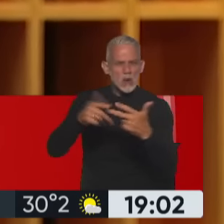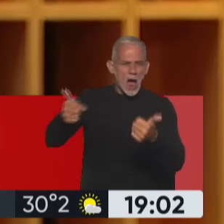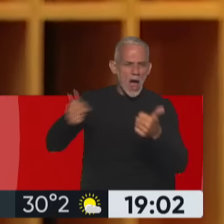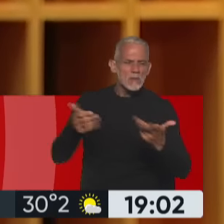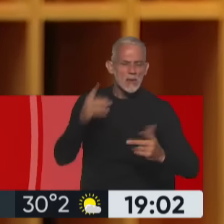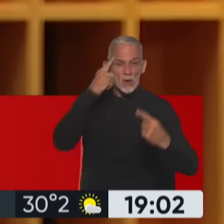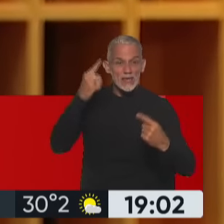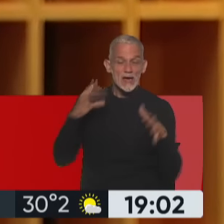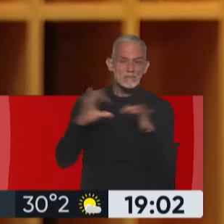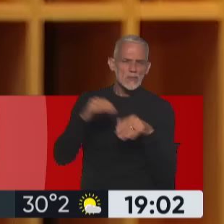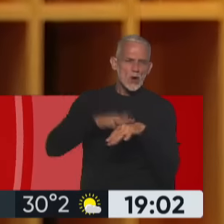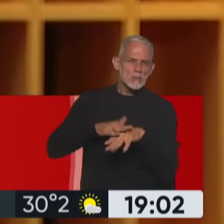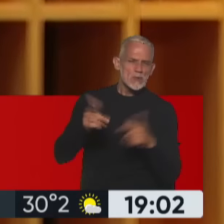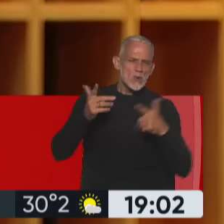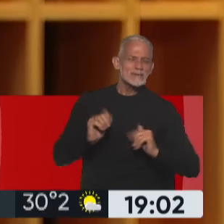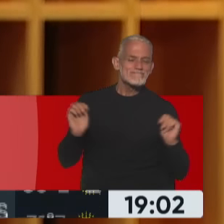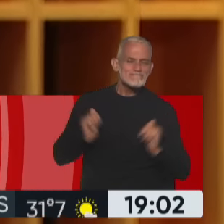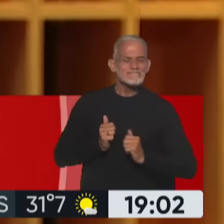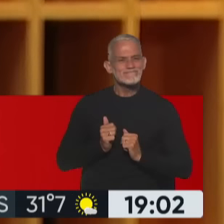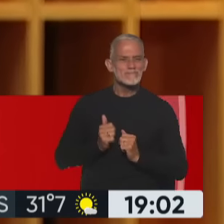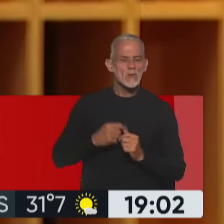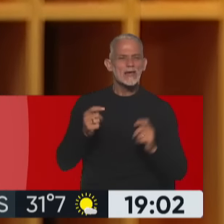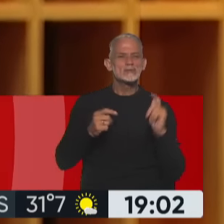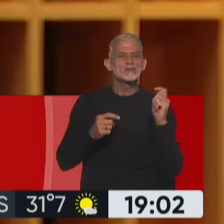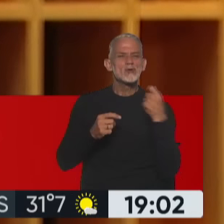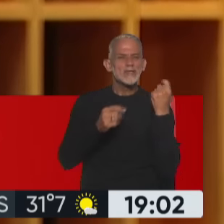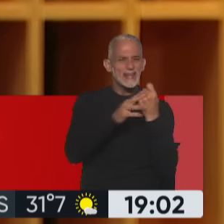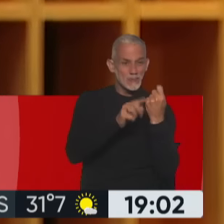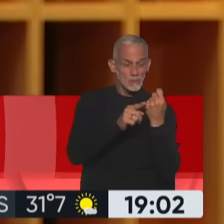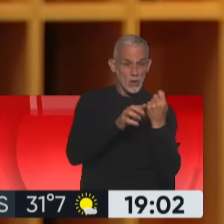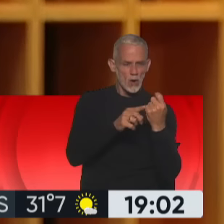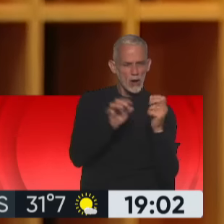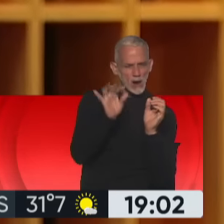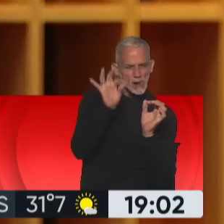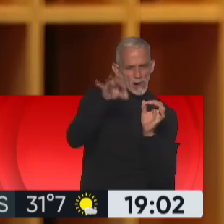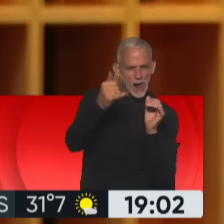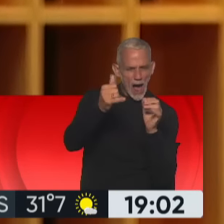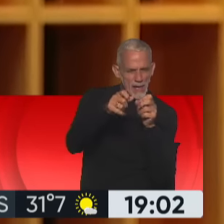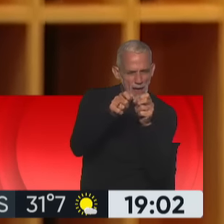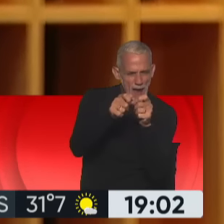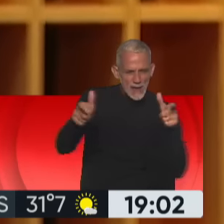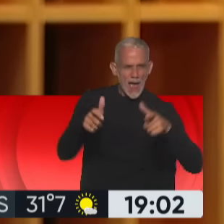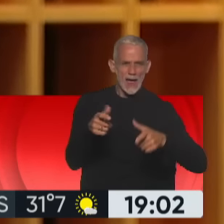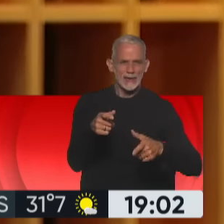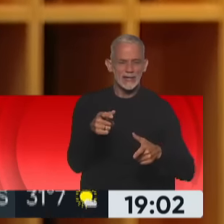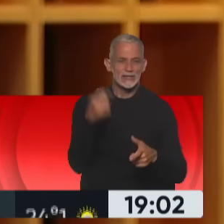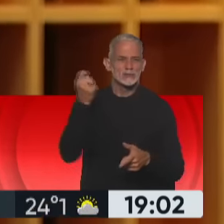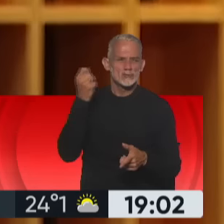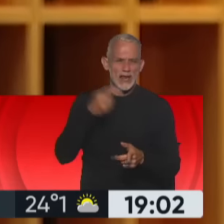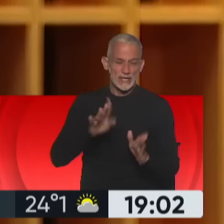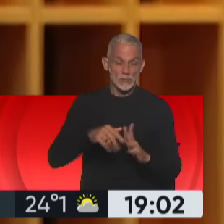temprano el germen del socialismo siempre está ahí. Miren, yo me